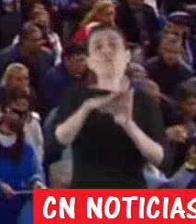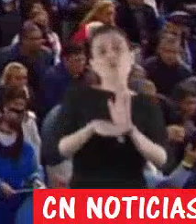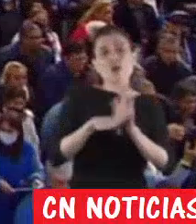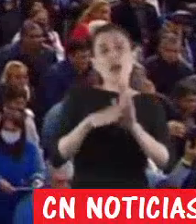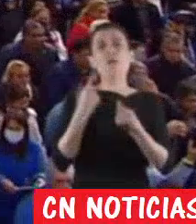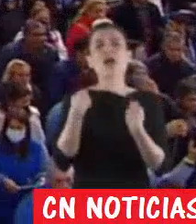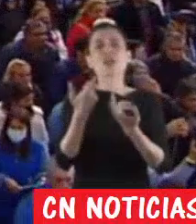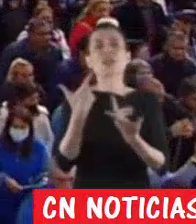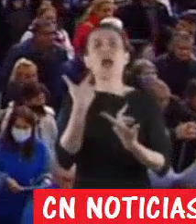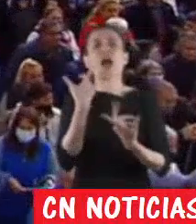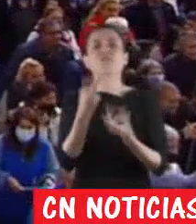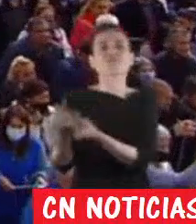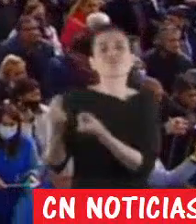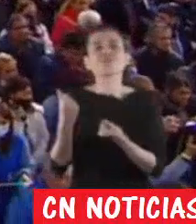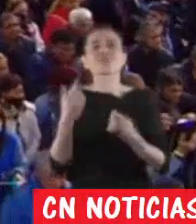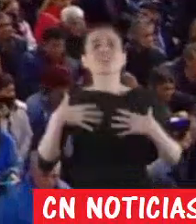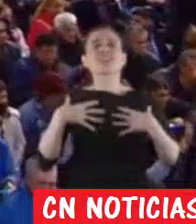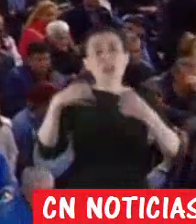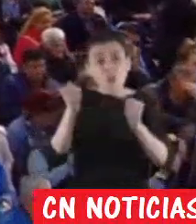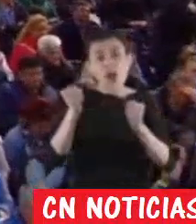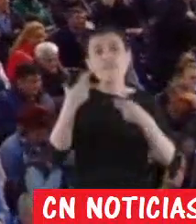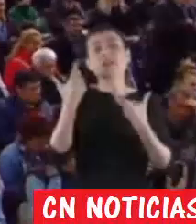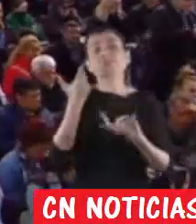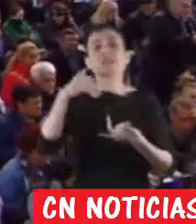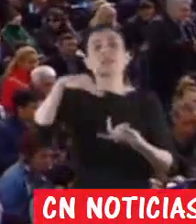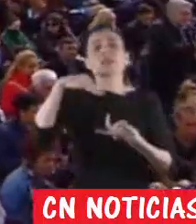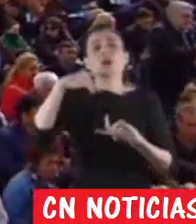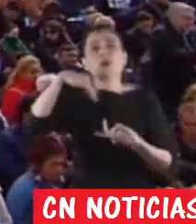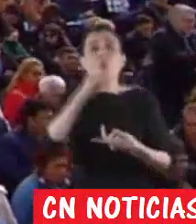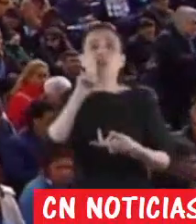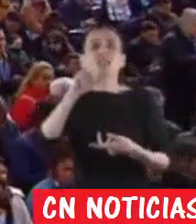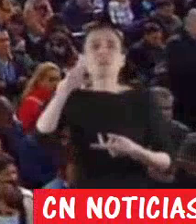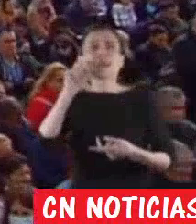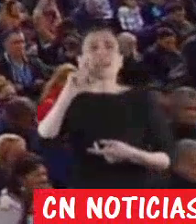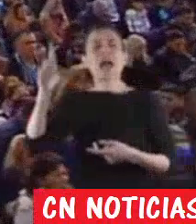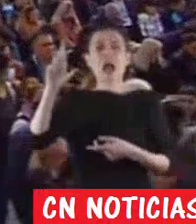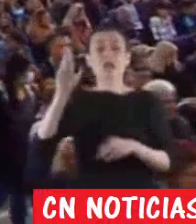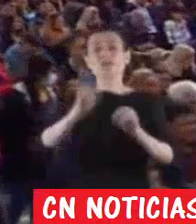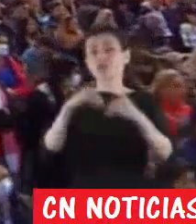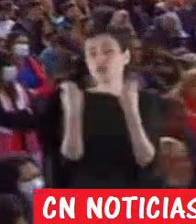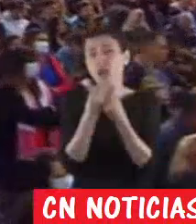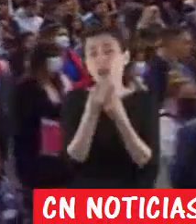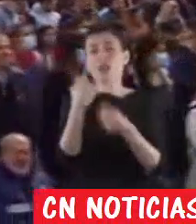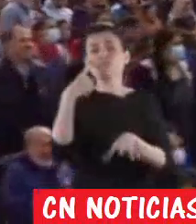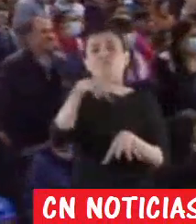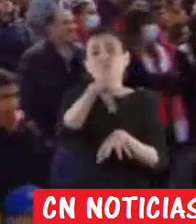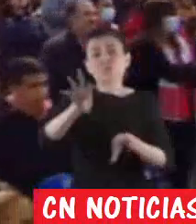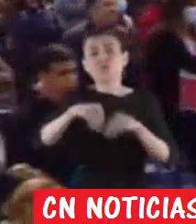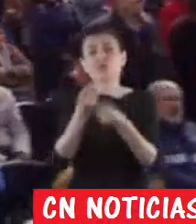a alimentos saludables Mercados Multiplicar por parte de 11 municipios. En primer